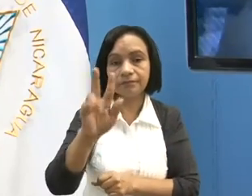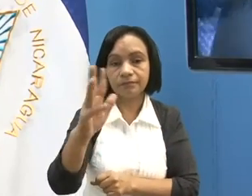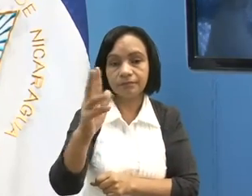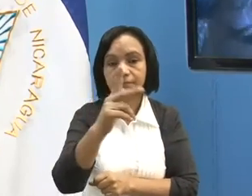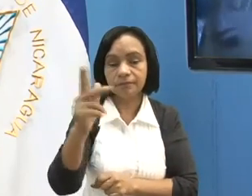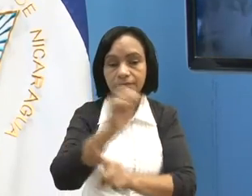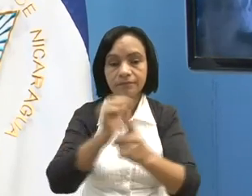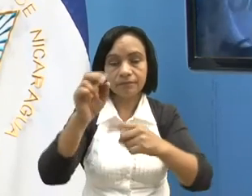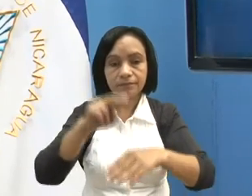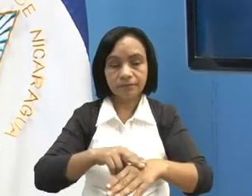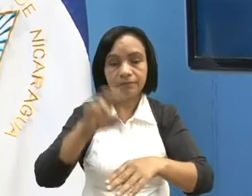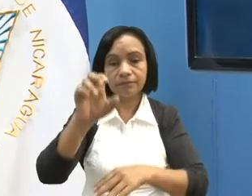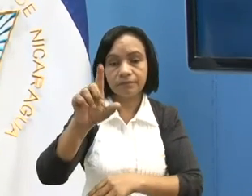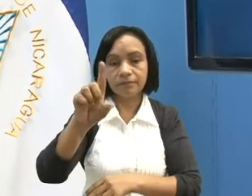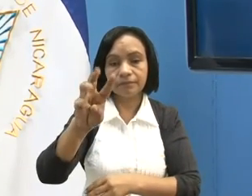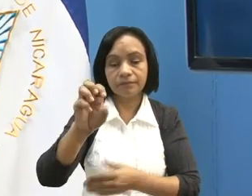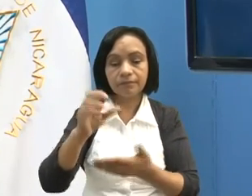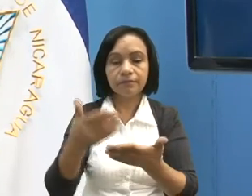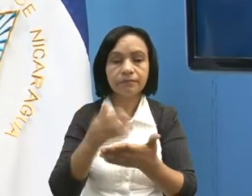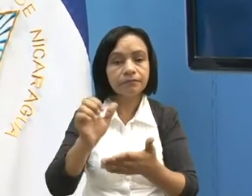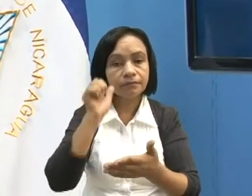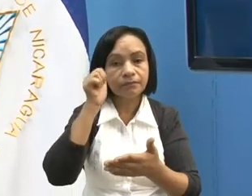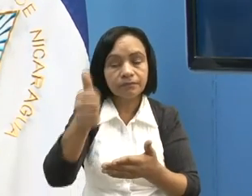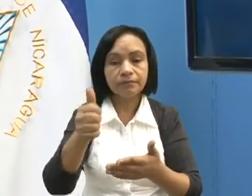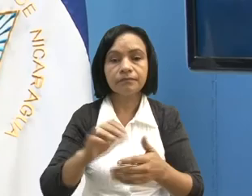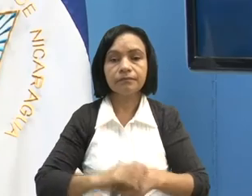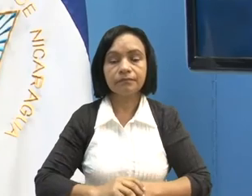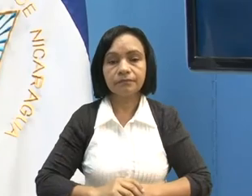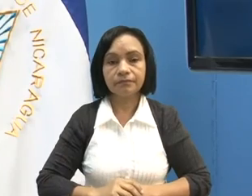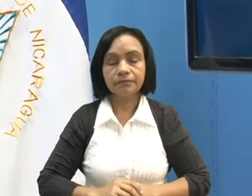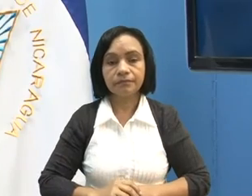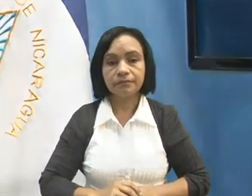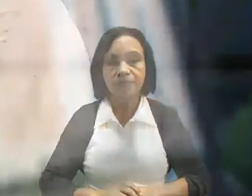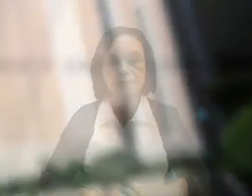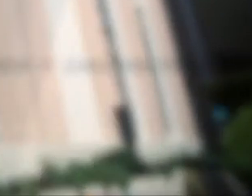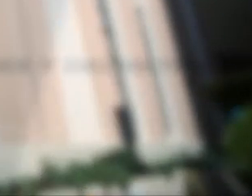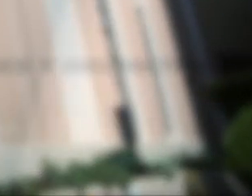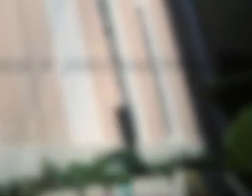parlamentario, el canal de la Asamblea Nacional. Estuvo con ustedes Elmer Marcy, le esperamos en una nueva edición.